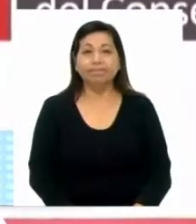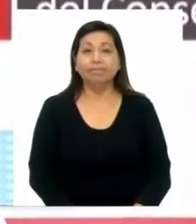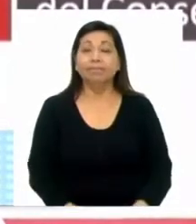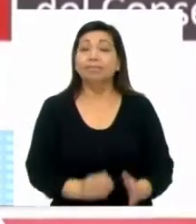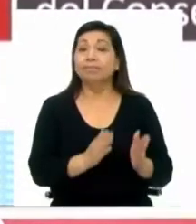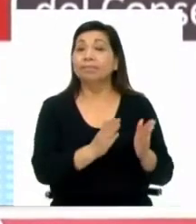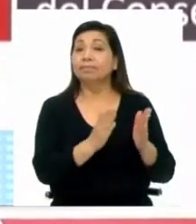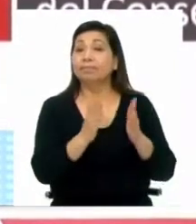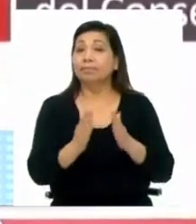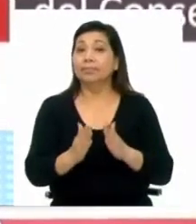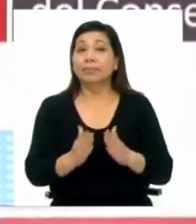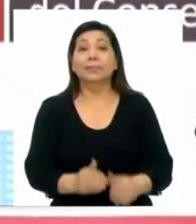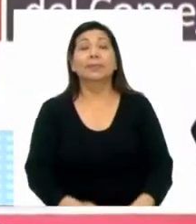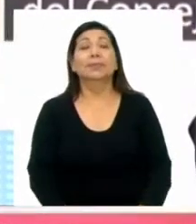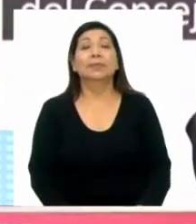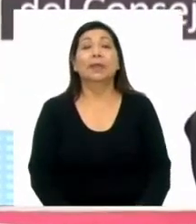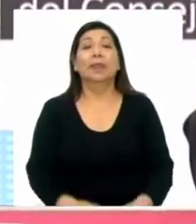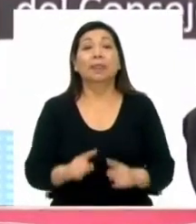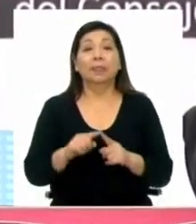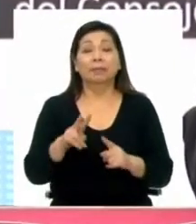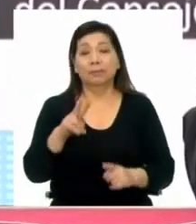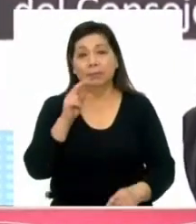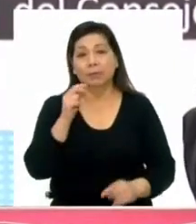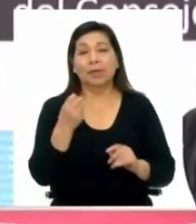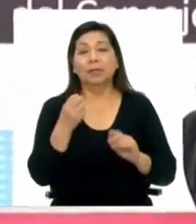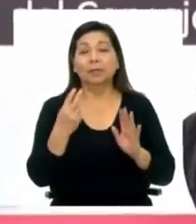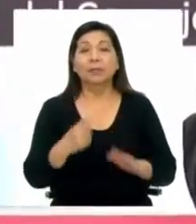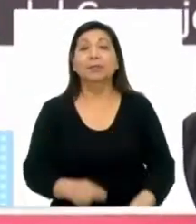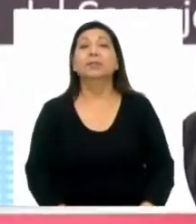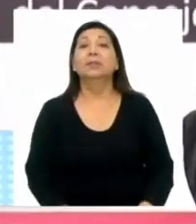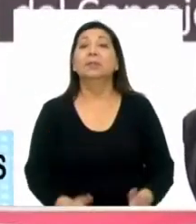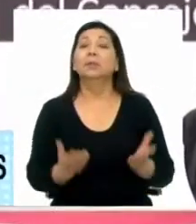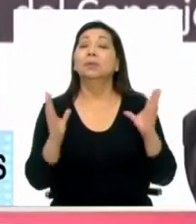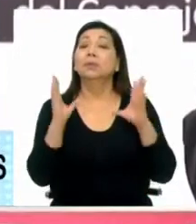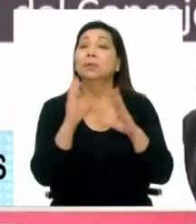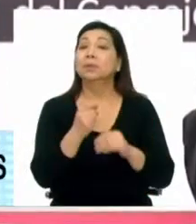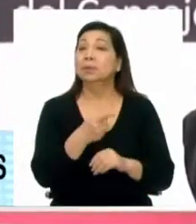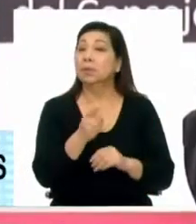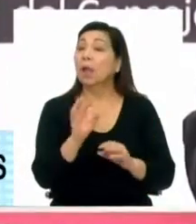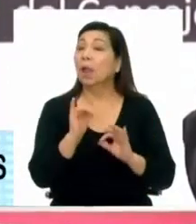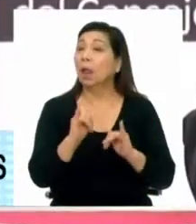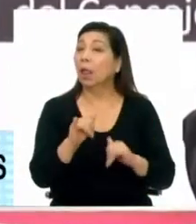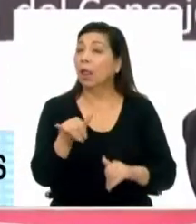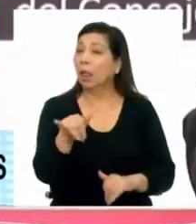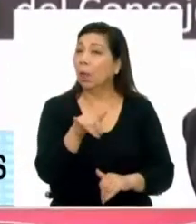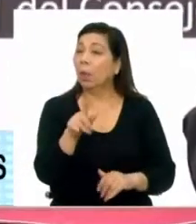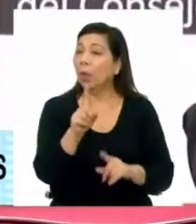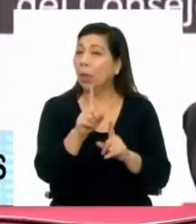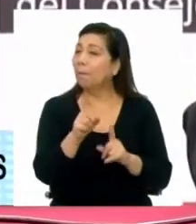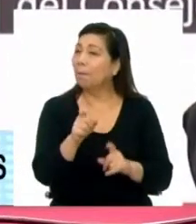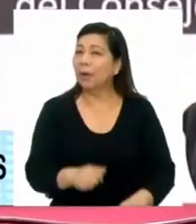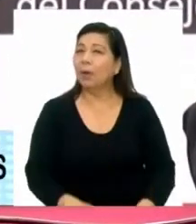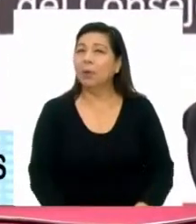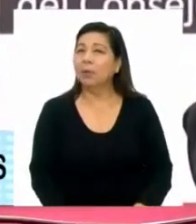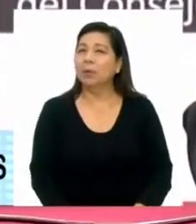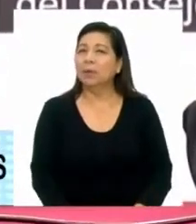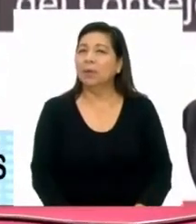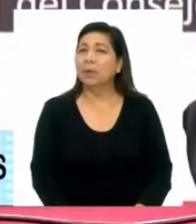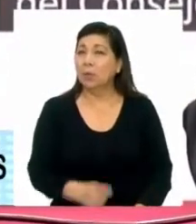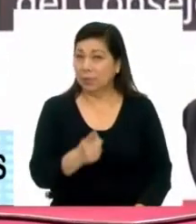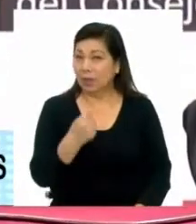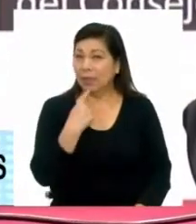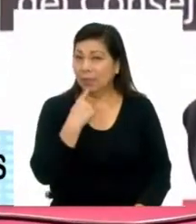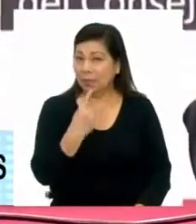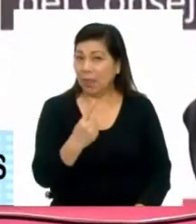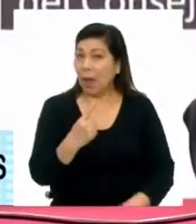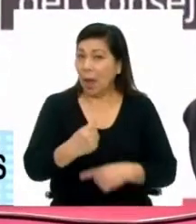A continuación, Carla Ciesa, de TV Perú. Ministra, muy buenas noches. Siguiendo la misma línea de la pregunta anterior, usted